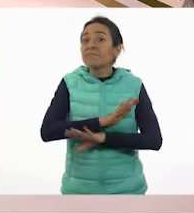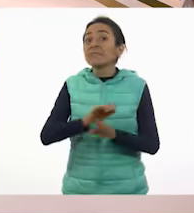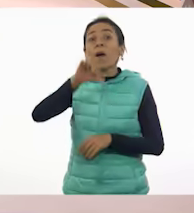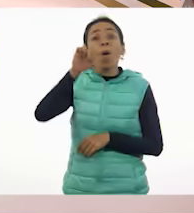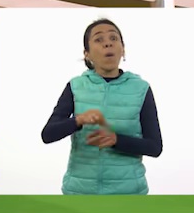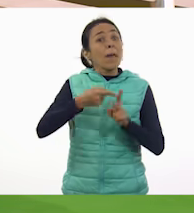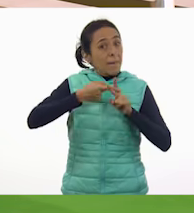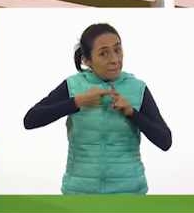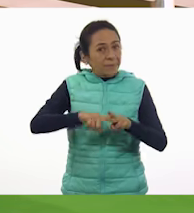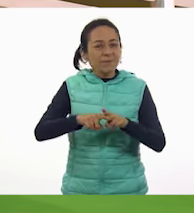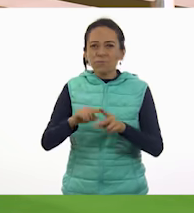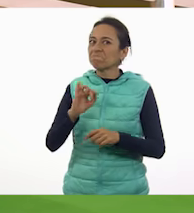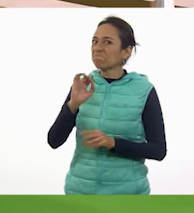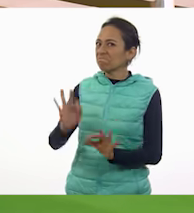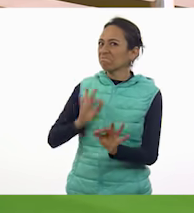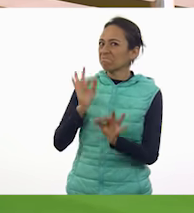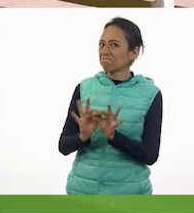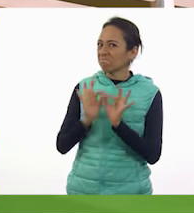Perfecto, empecemos.